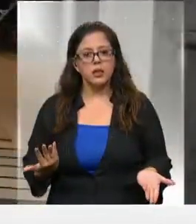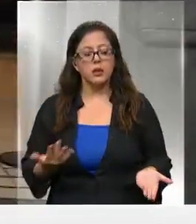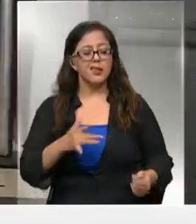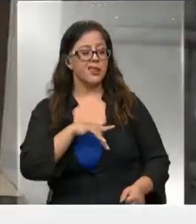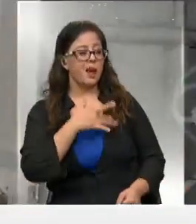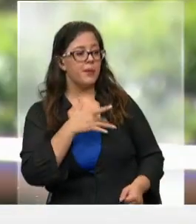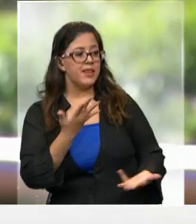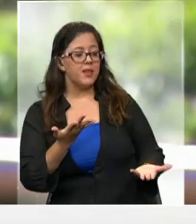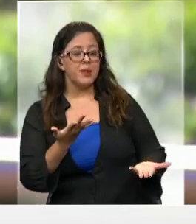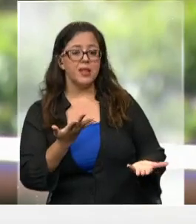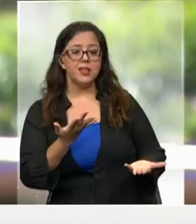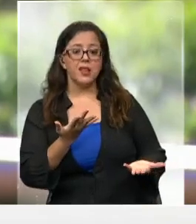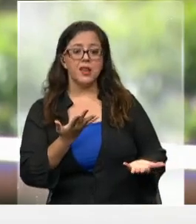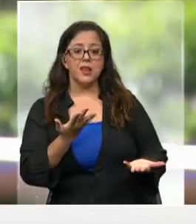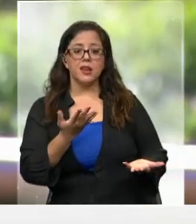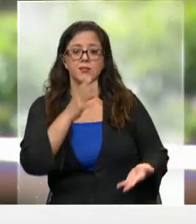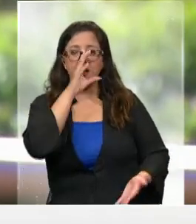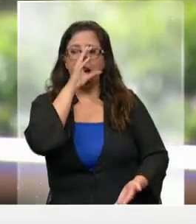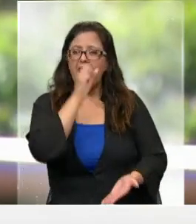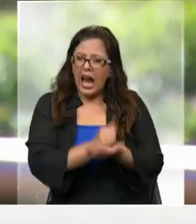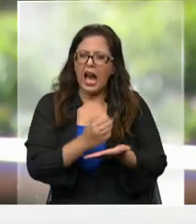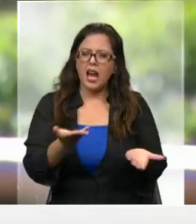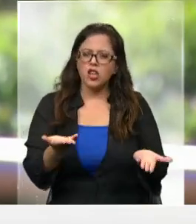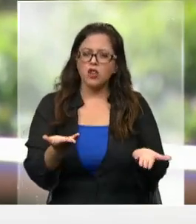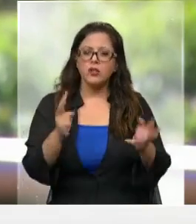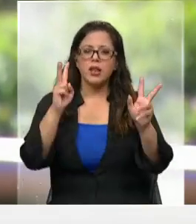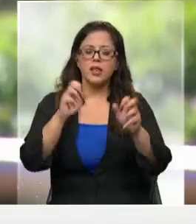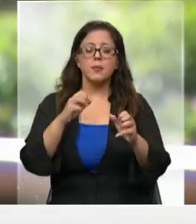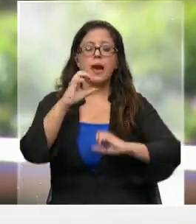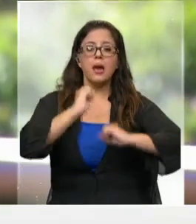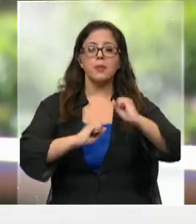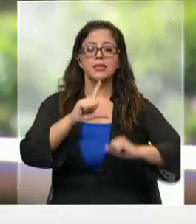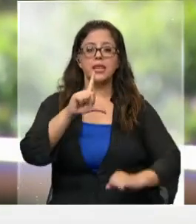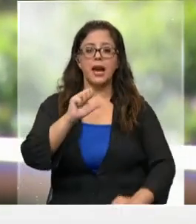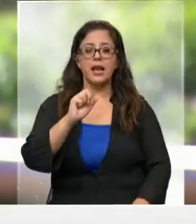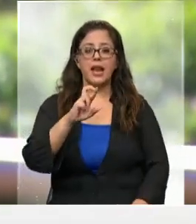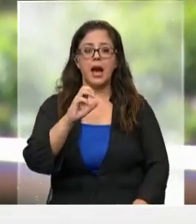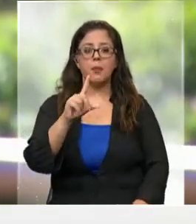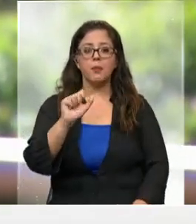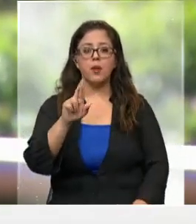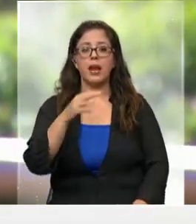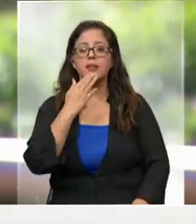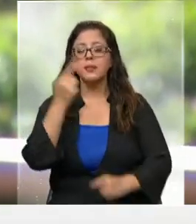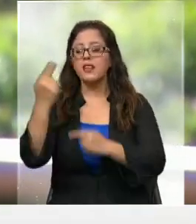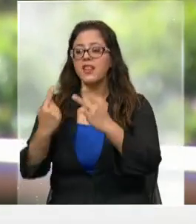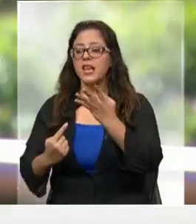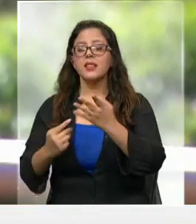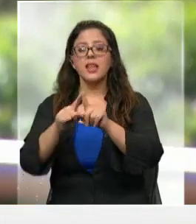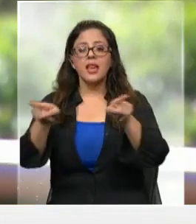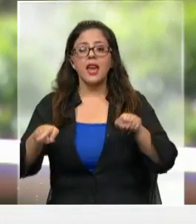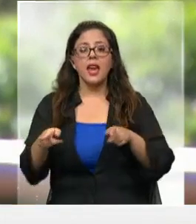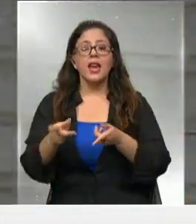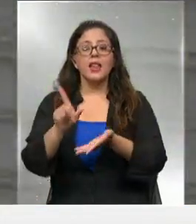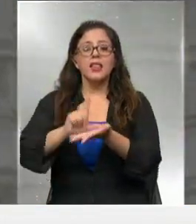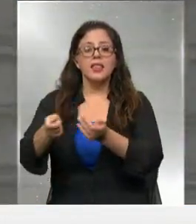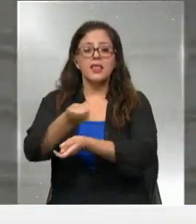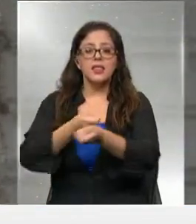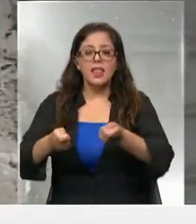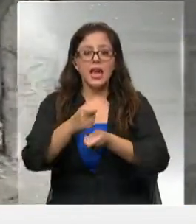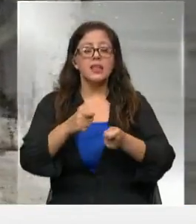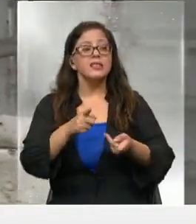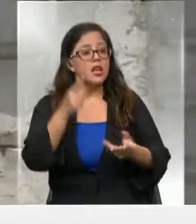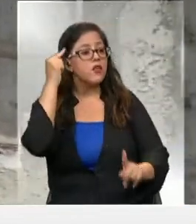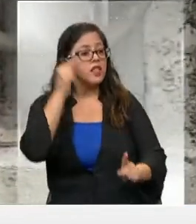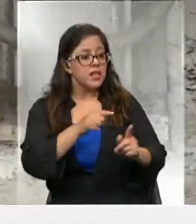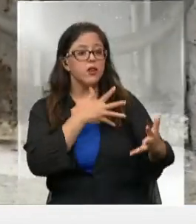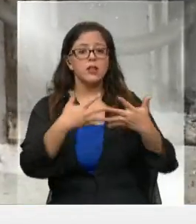nos vemos engañados en este tipo de, no solamente con La Polar, sino que en muchas más tiendas, y lo ideal es la transparencia. Y te afecta, o sea,